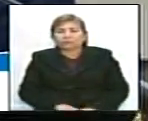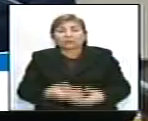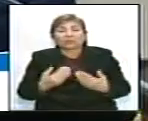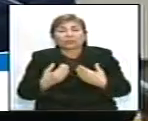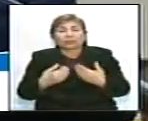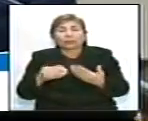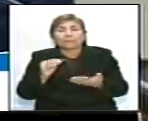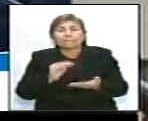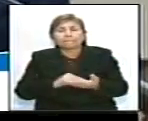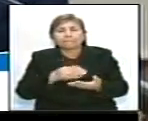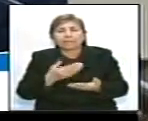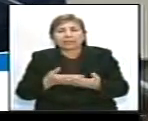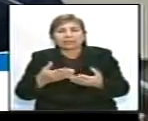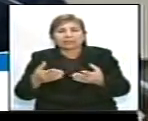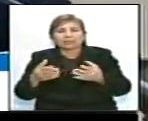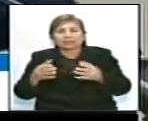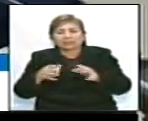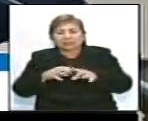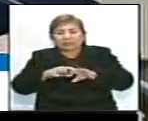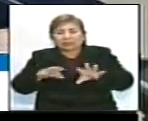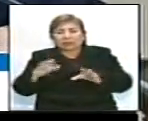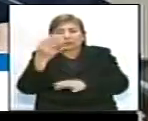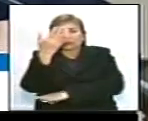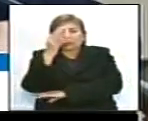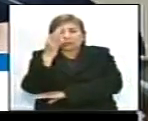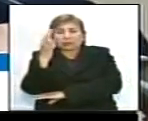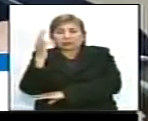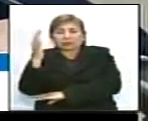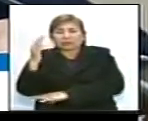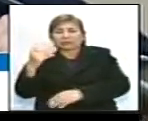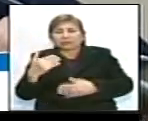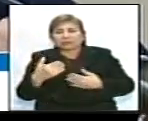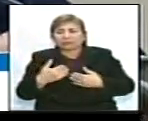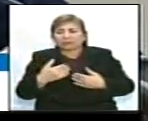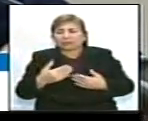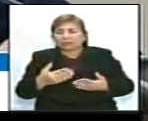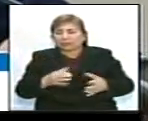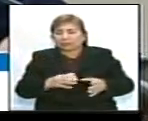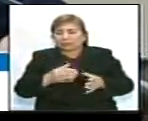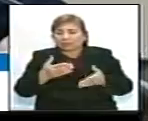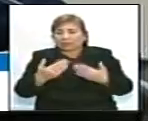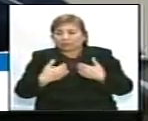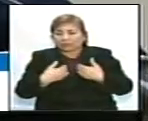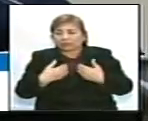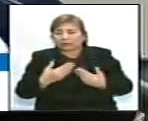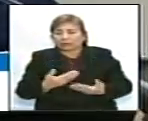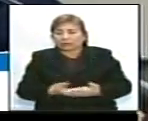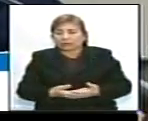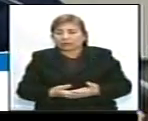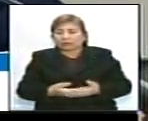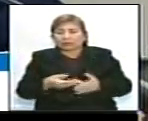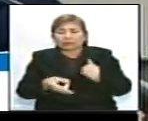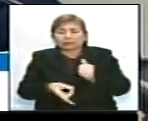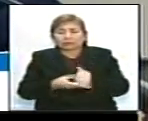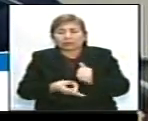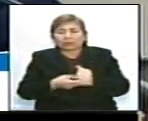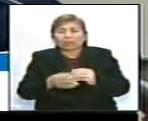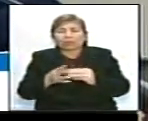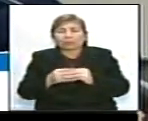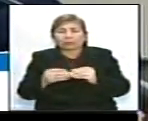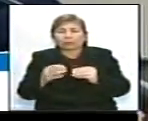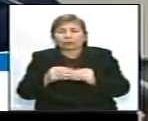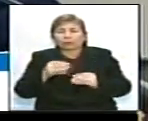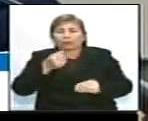suministro de servicios ecosistémicos, o sea, los bosques tienen que seguir pudiendo asegurar la provisión de